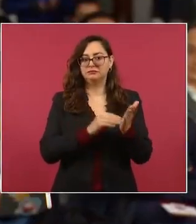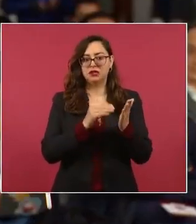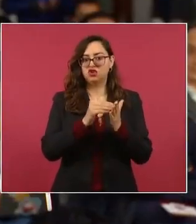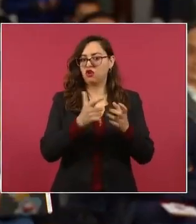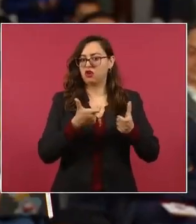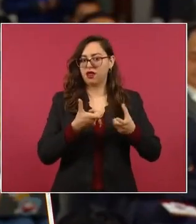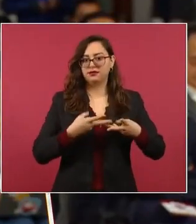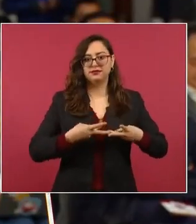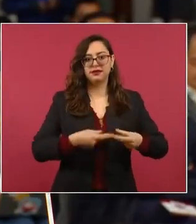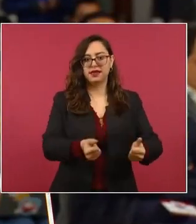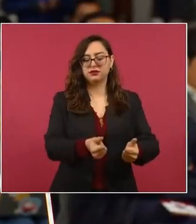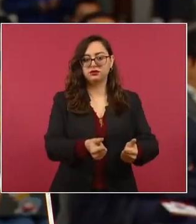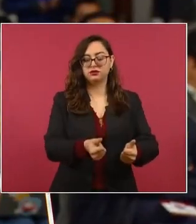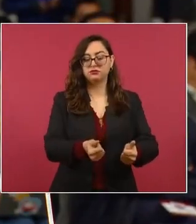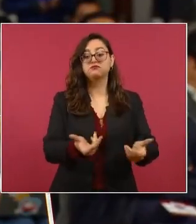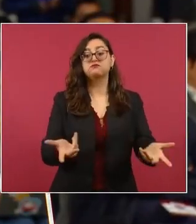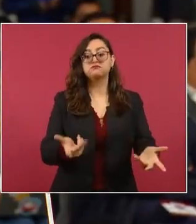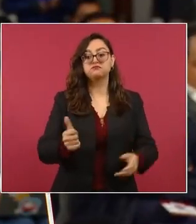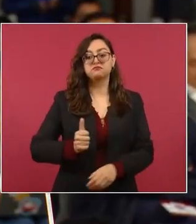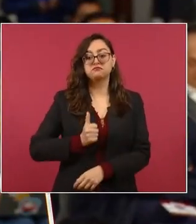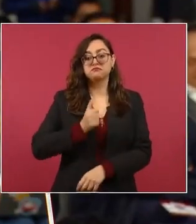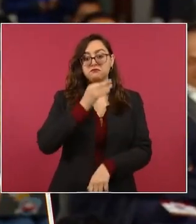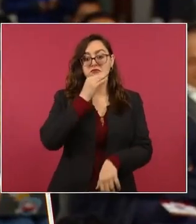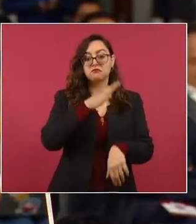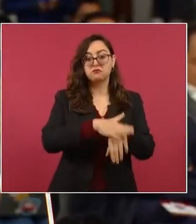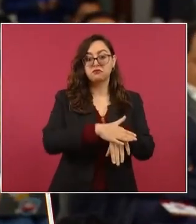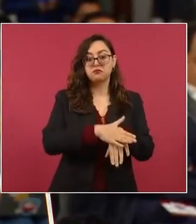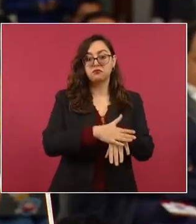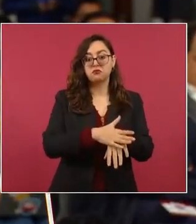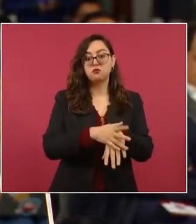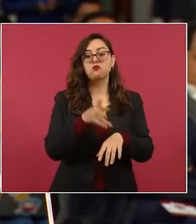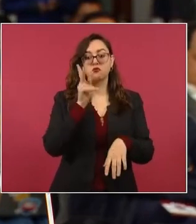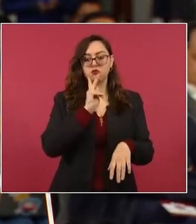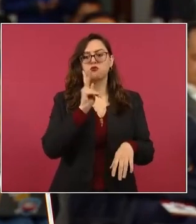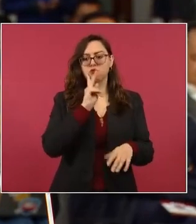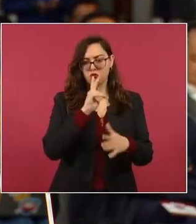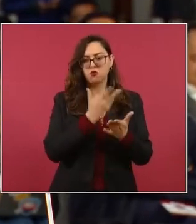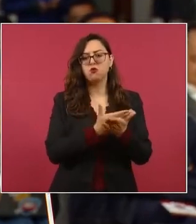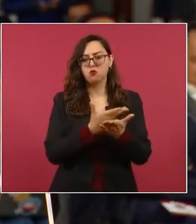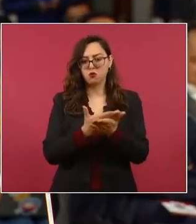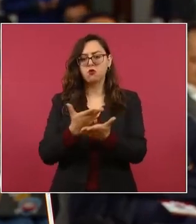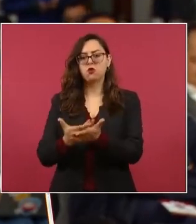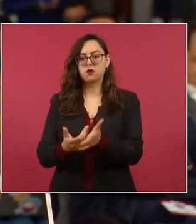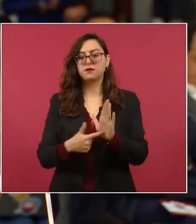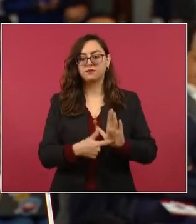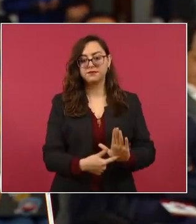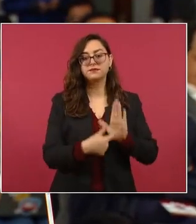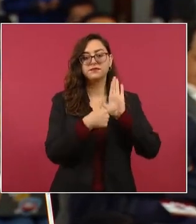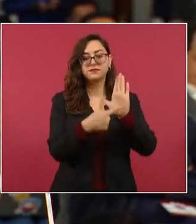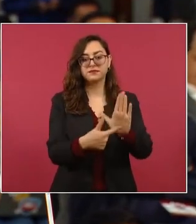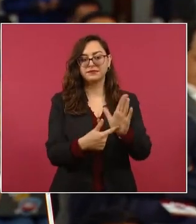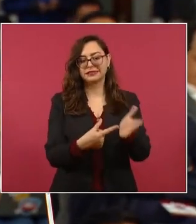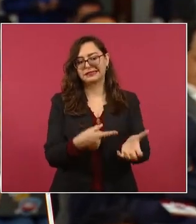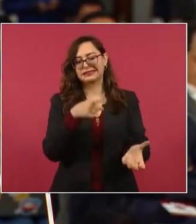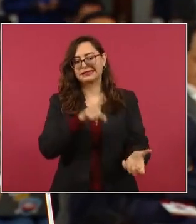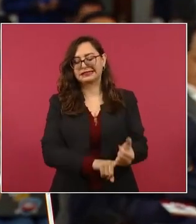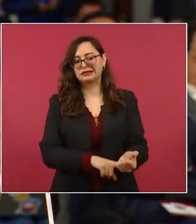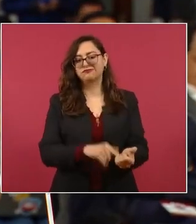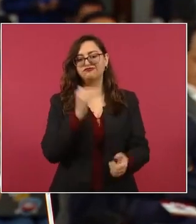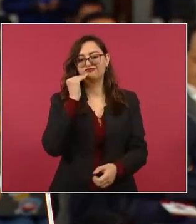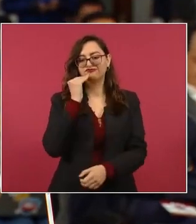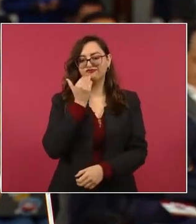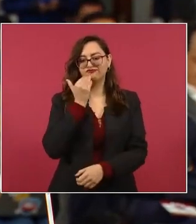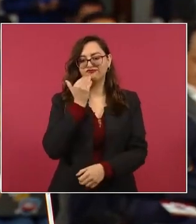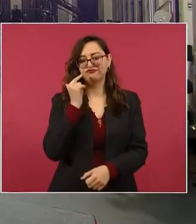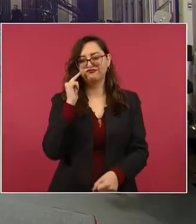adquisición? Y aprovechando que están aquí, tengo documentos que puedan probar pues estas irregularidades que se dieron en